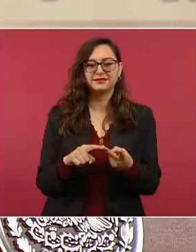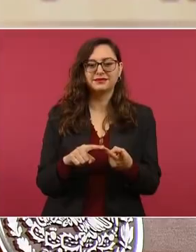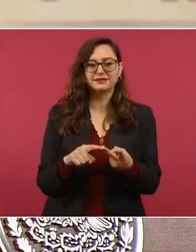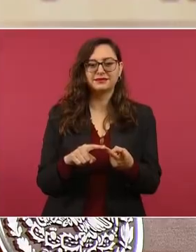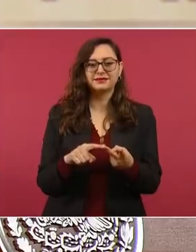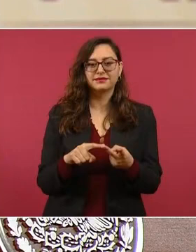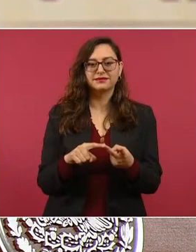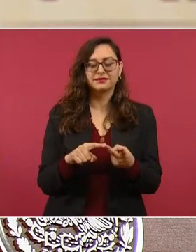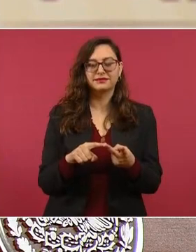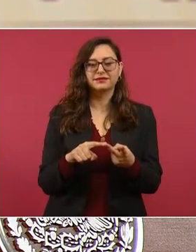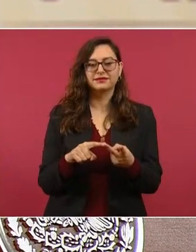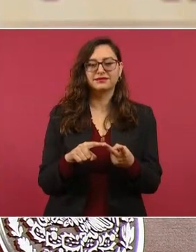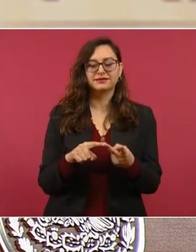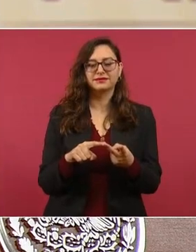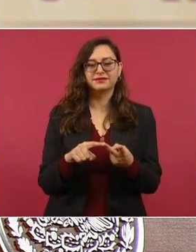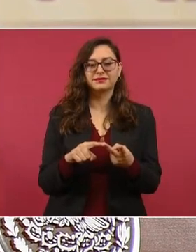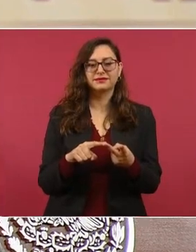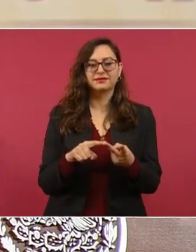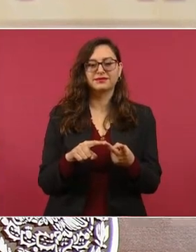Sí,